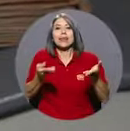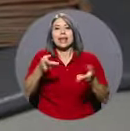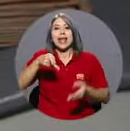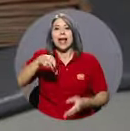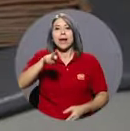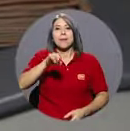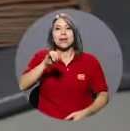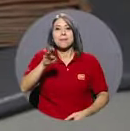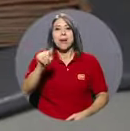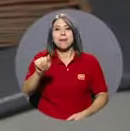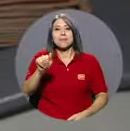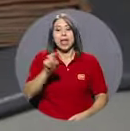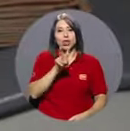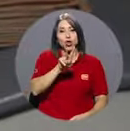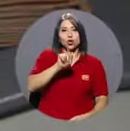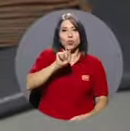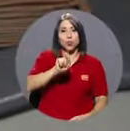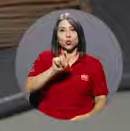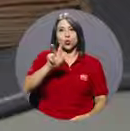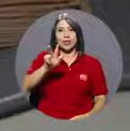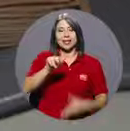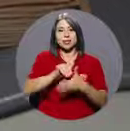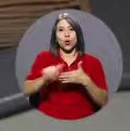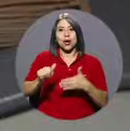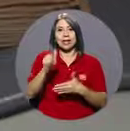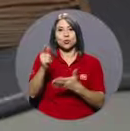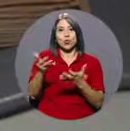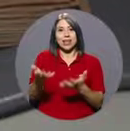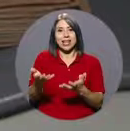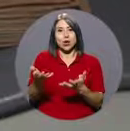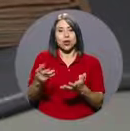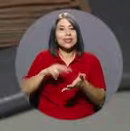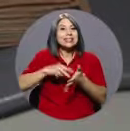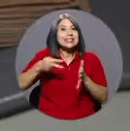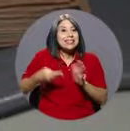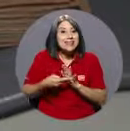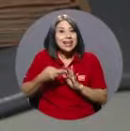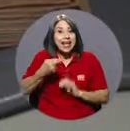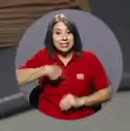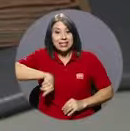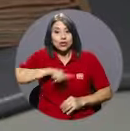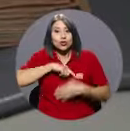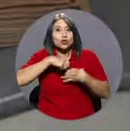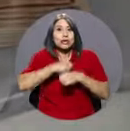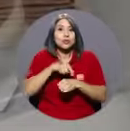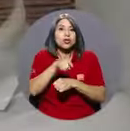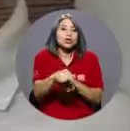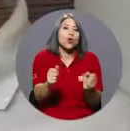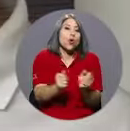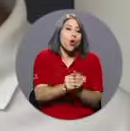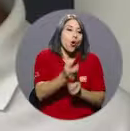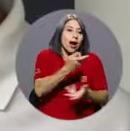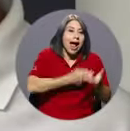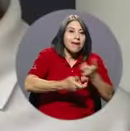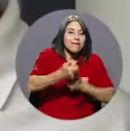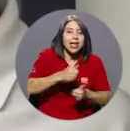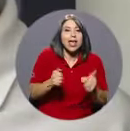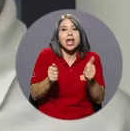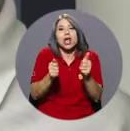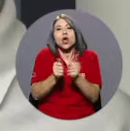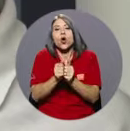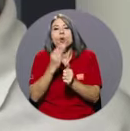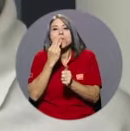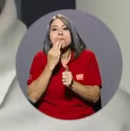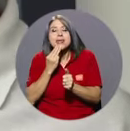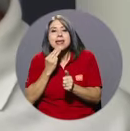prima, a $2.3 el kilo. Eso quiere decir que si hacemos eso en café, repetimos eso